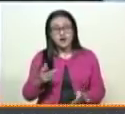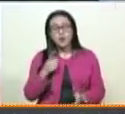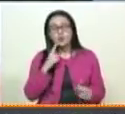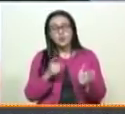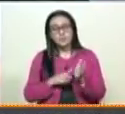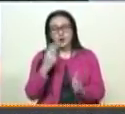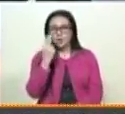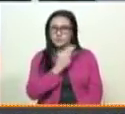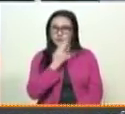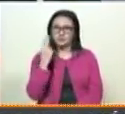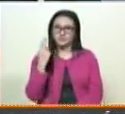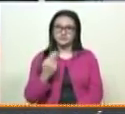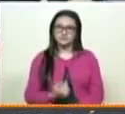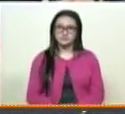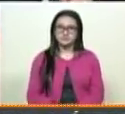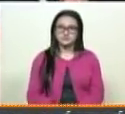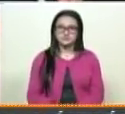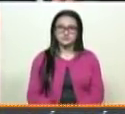compromisos.